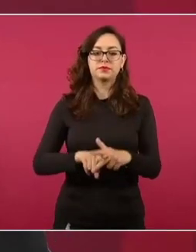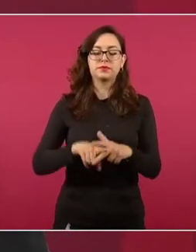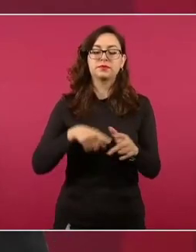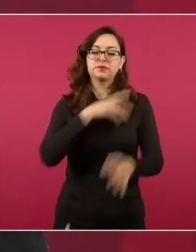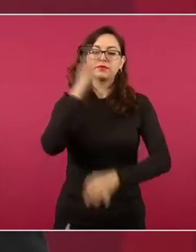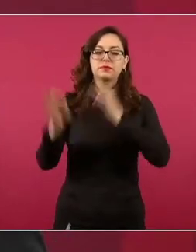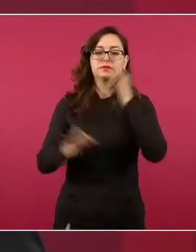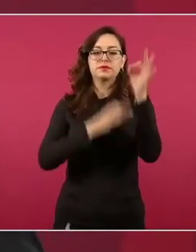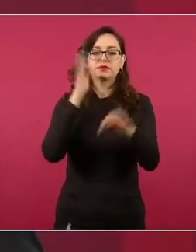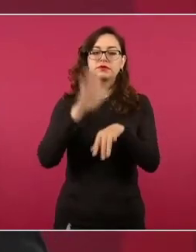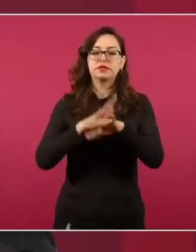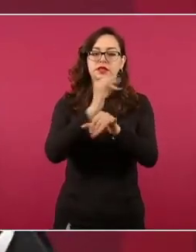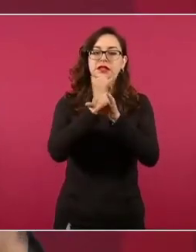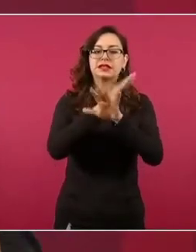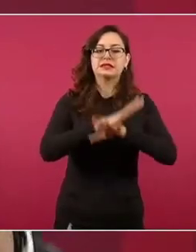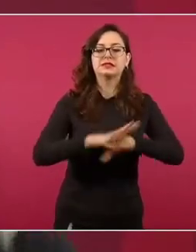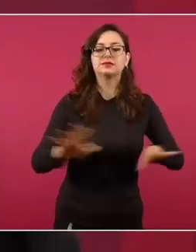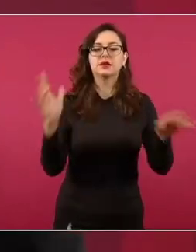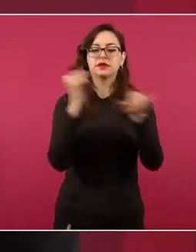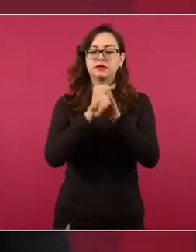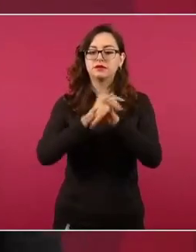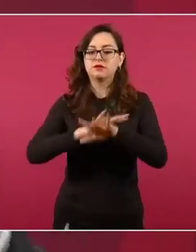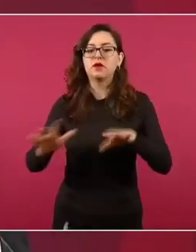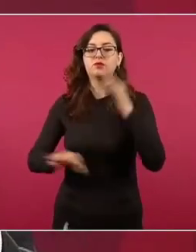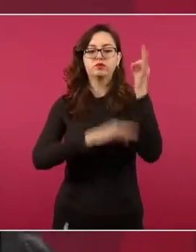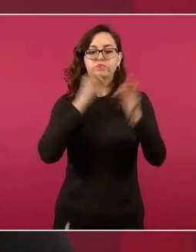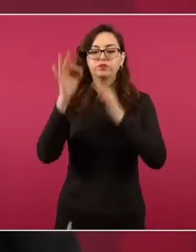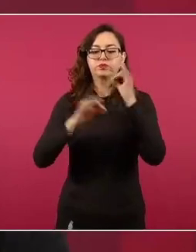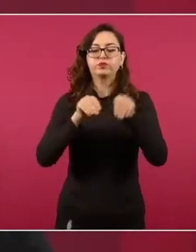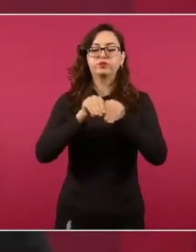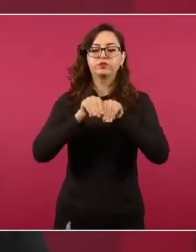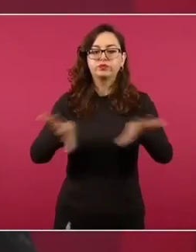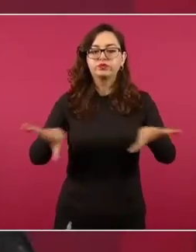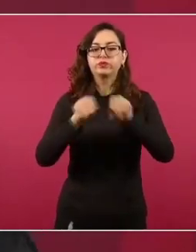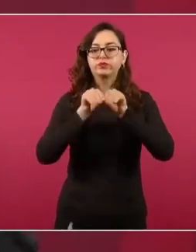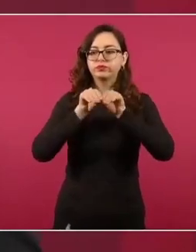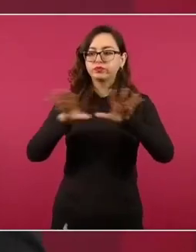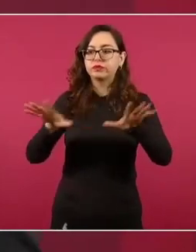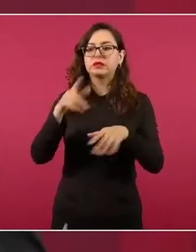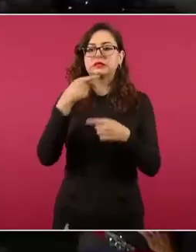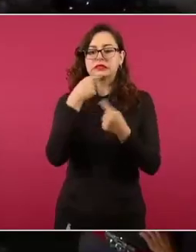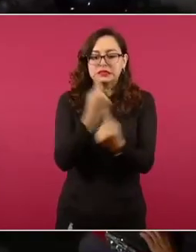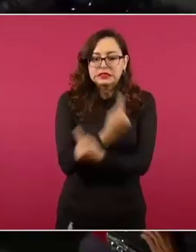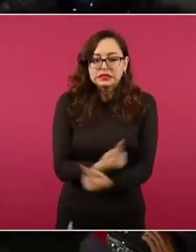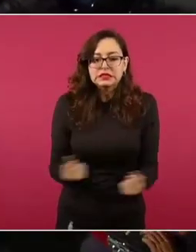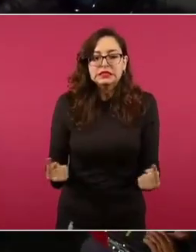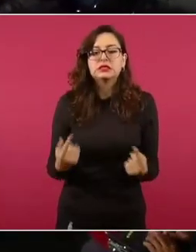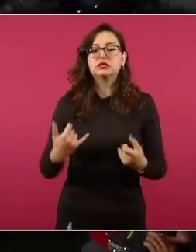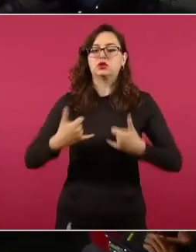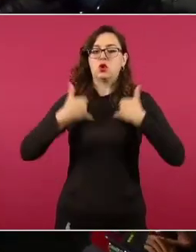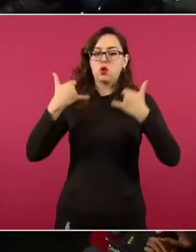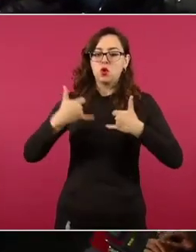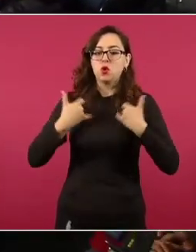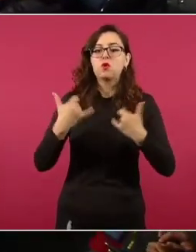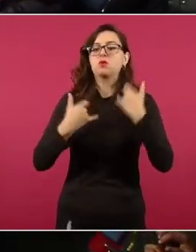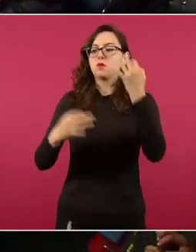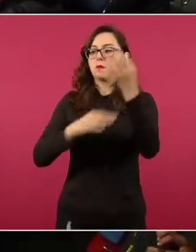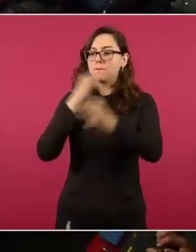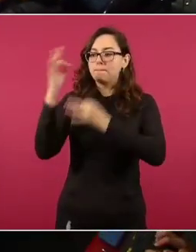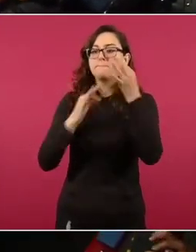información y de presencia en los medios, sobre todo para la niñez, para nuestros jóvenes de los dos países,